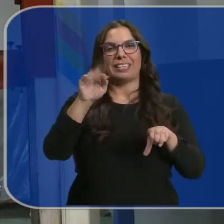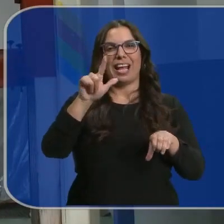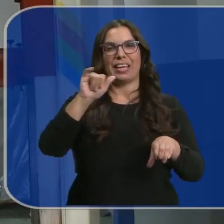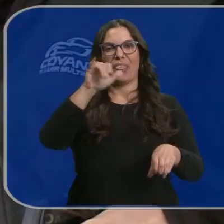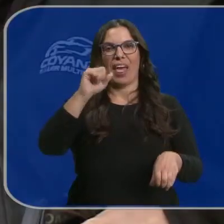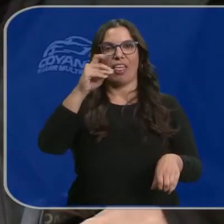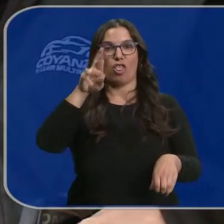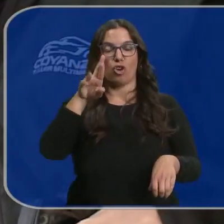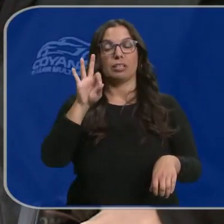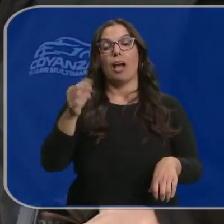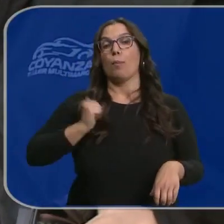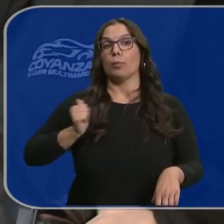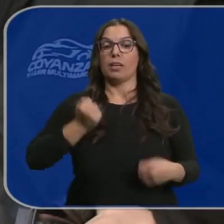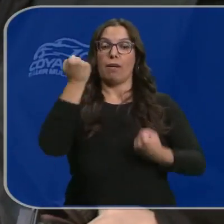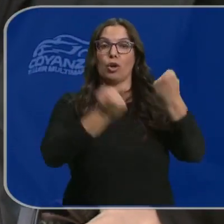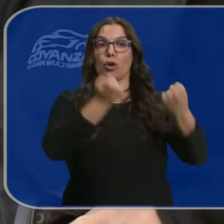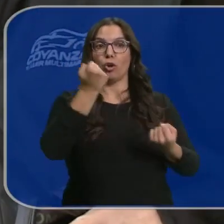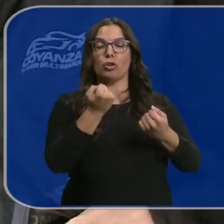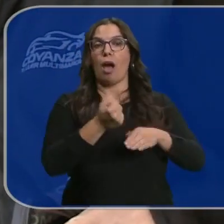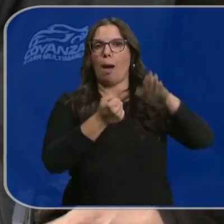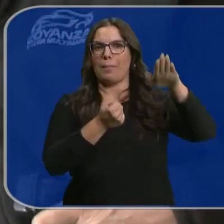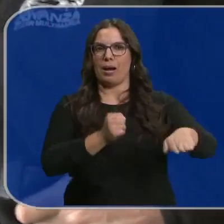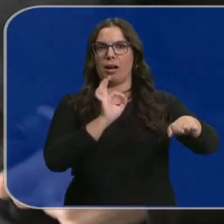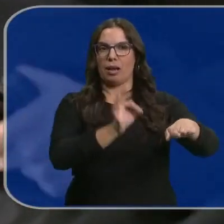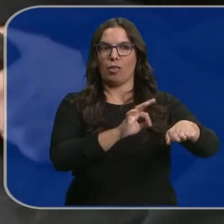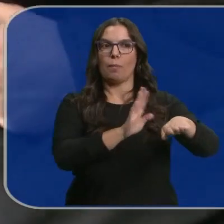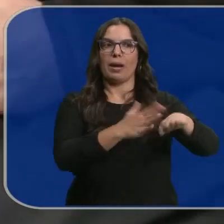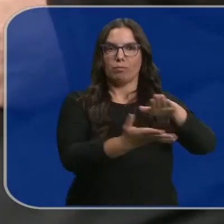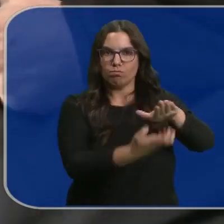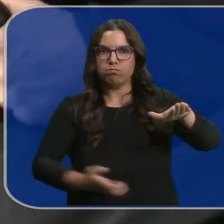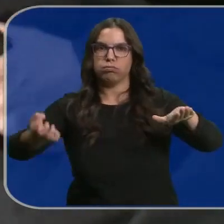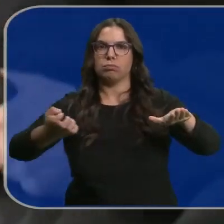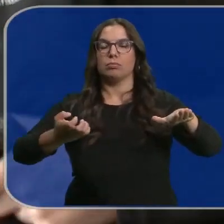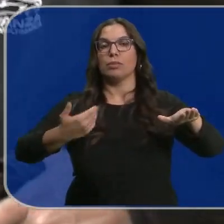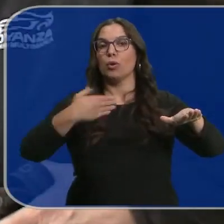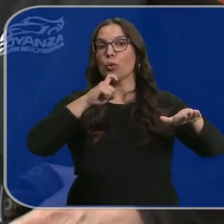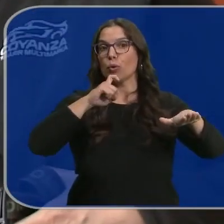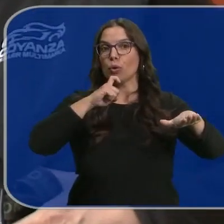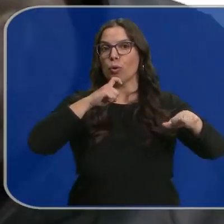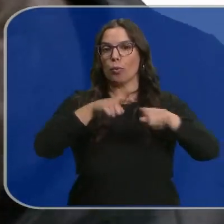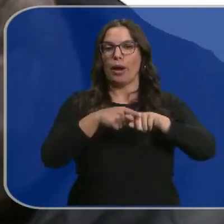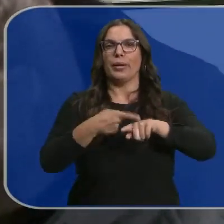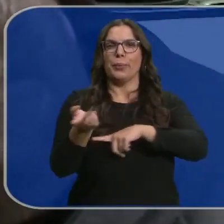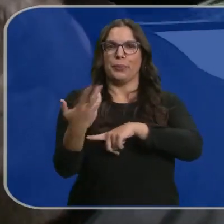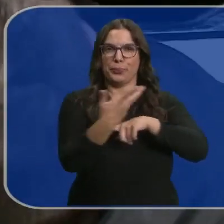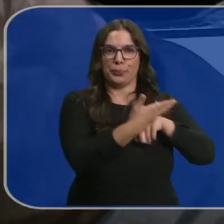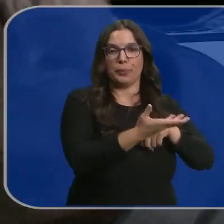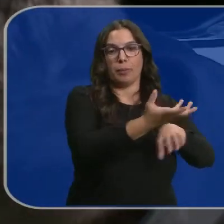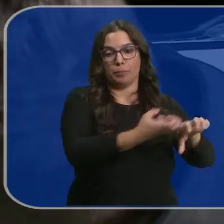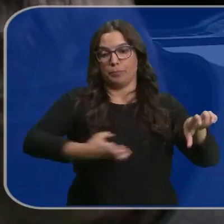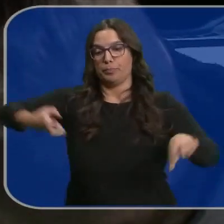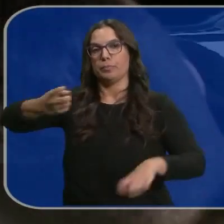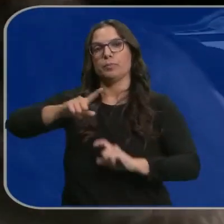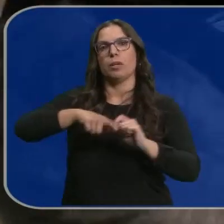Los miembros de esta banda aprovechaban que los vehículos estaban aparcados para sustraer esta pieza con ayuda de una radial. Después la